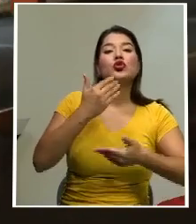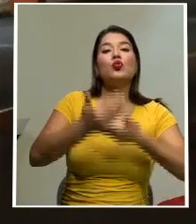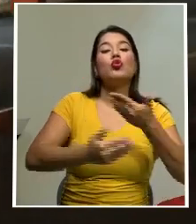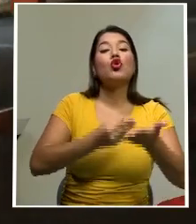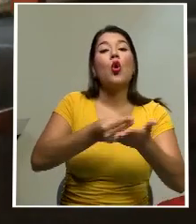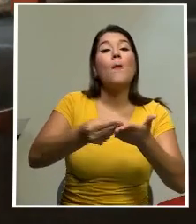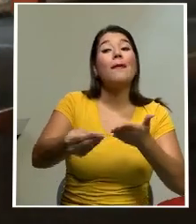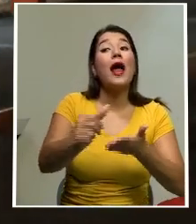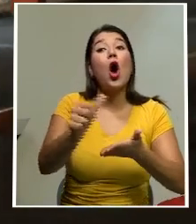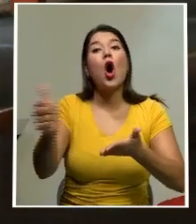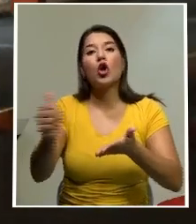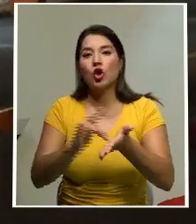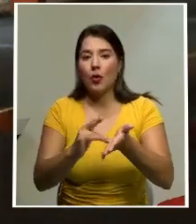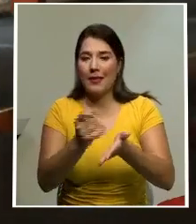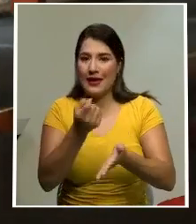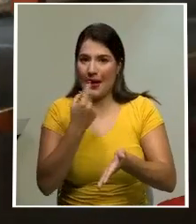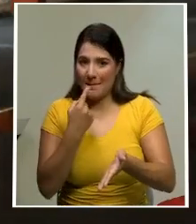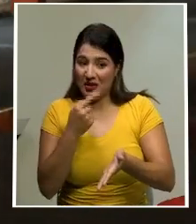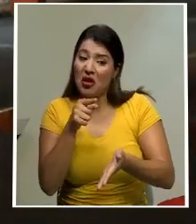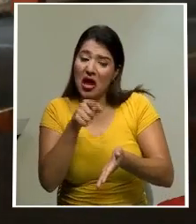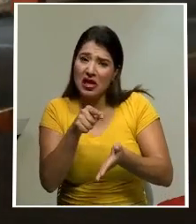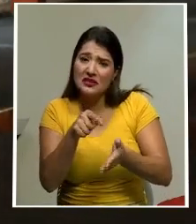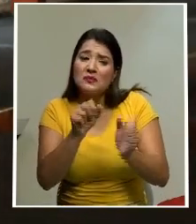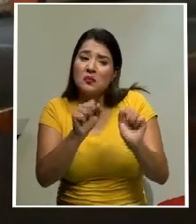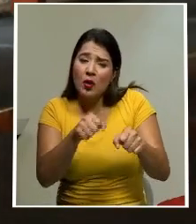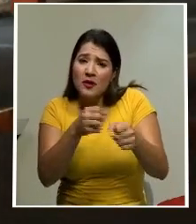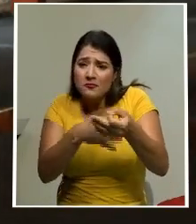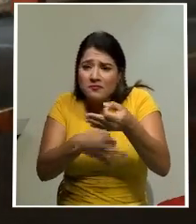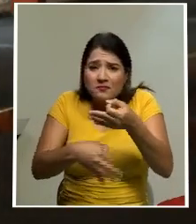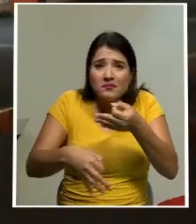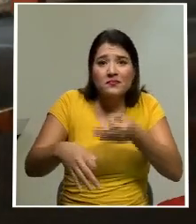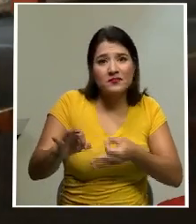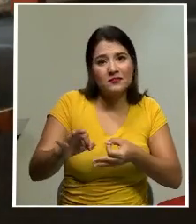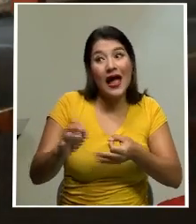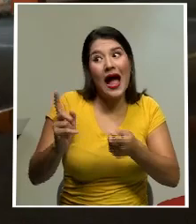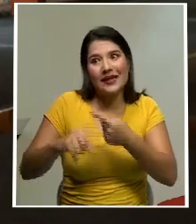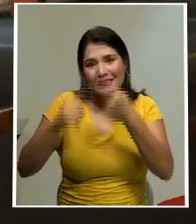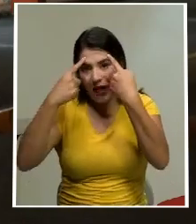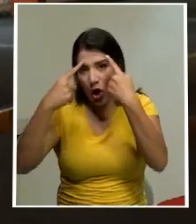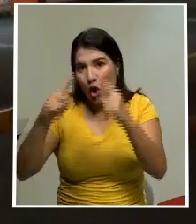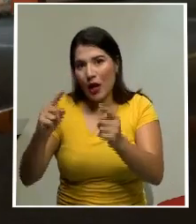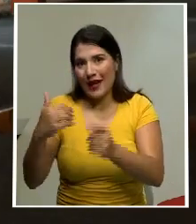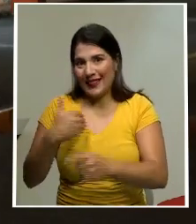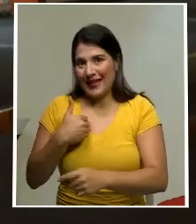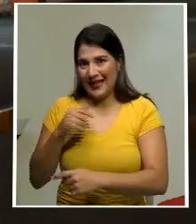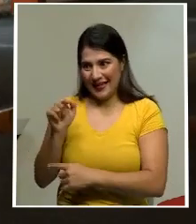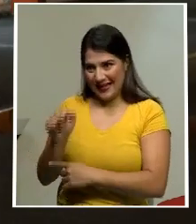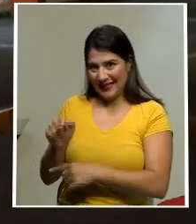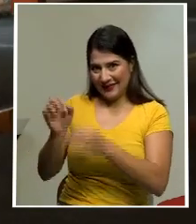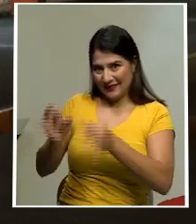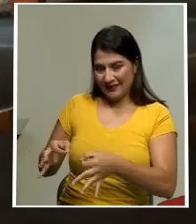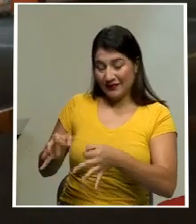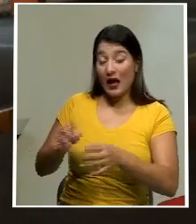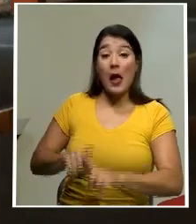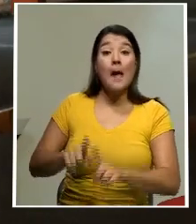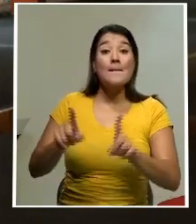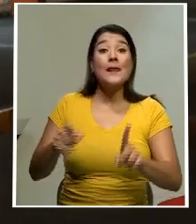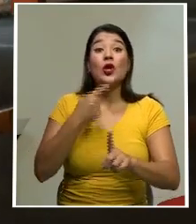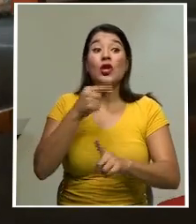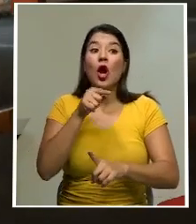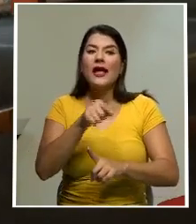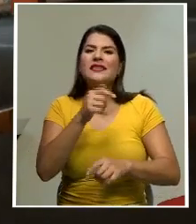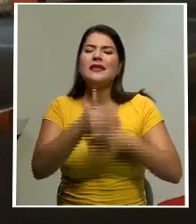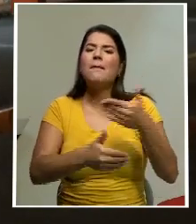vendría a sustituir la asparaginasa mientras se lograba adquirir, pero comentaron también que este